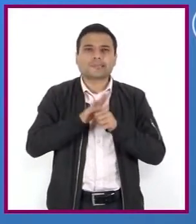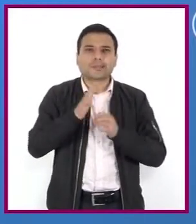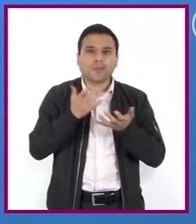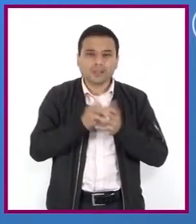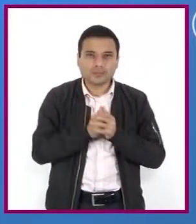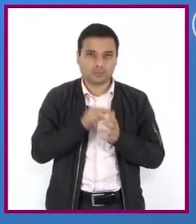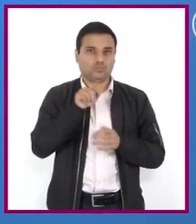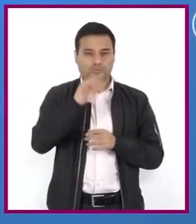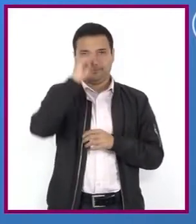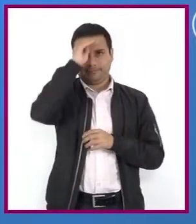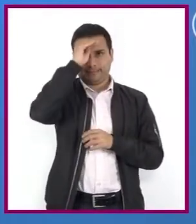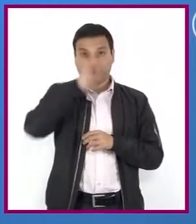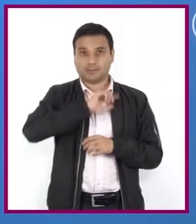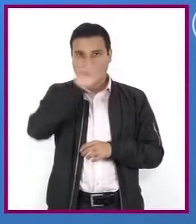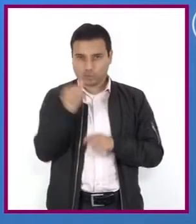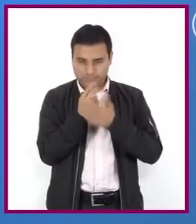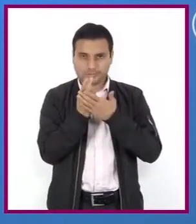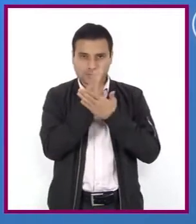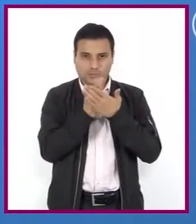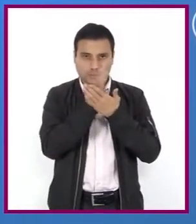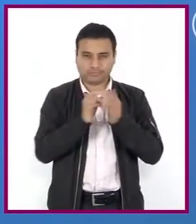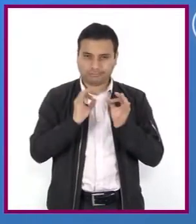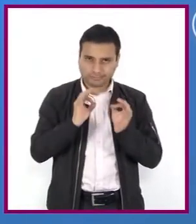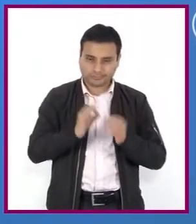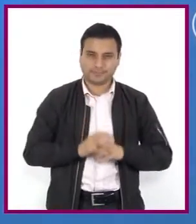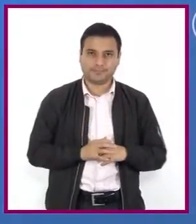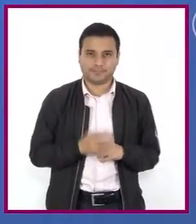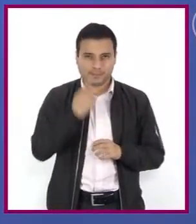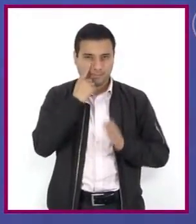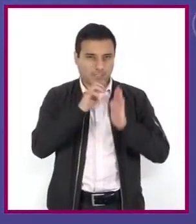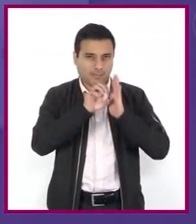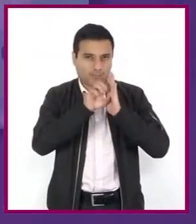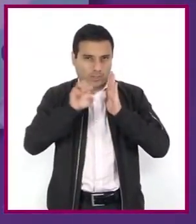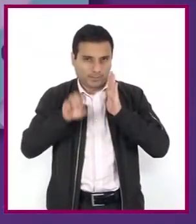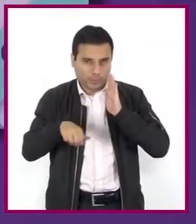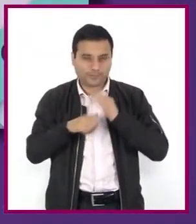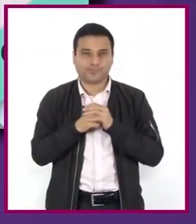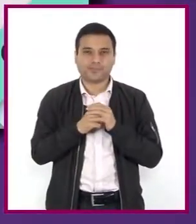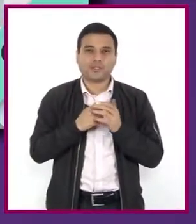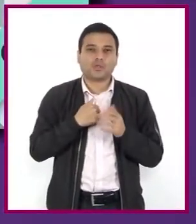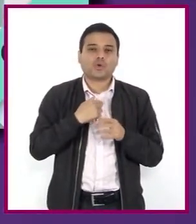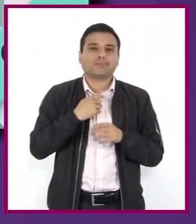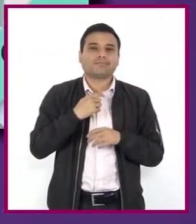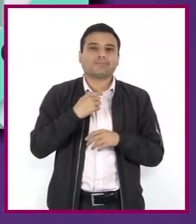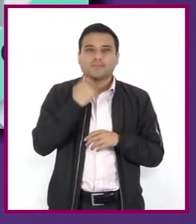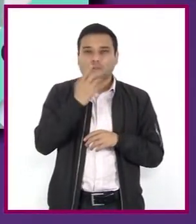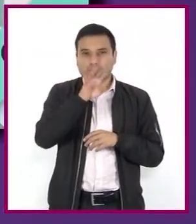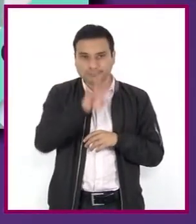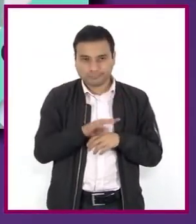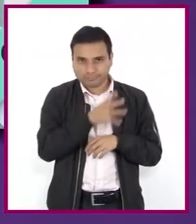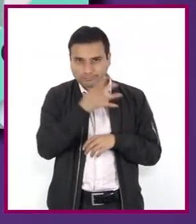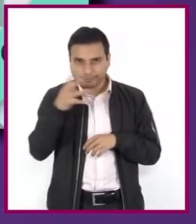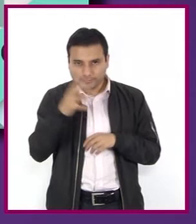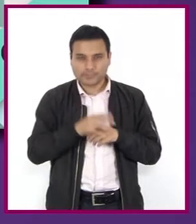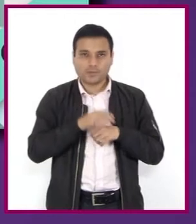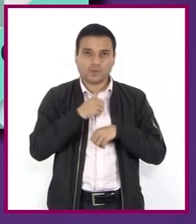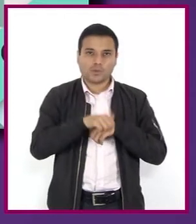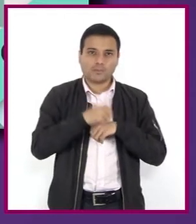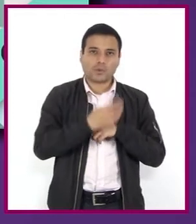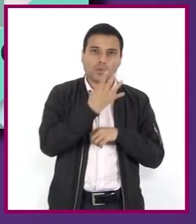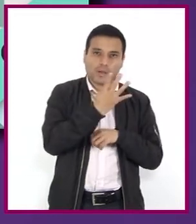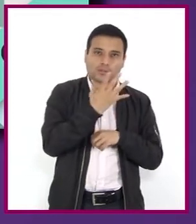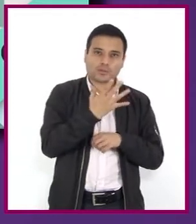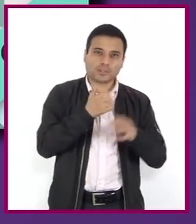la información necesaria para su análisis. Por ejemplo, si decidimos tabular los valores 4,